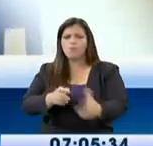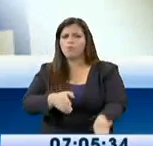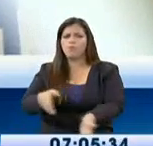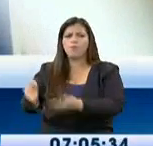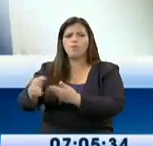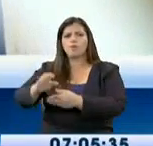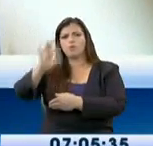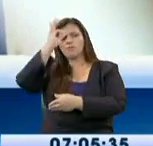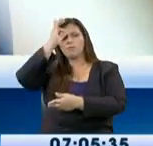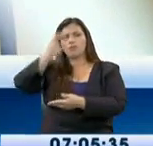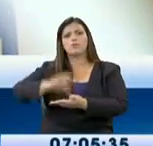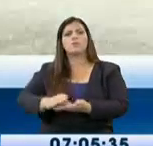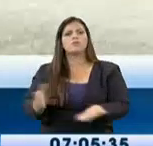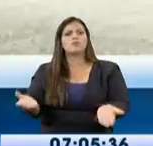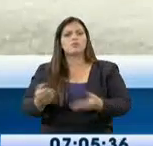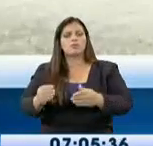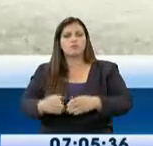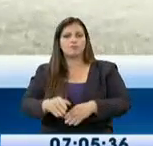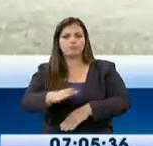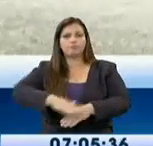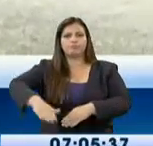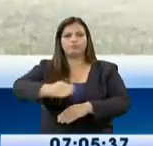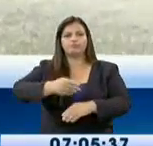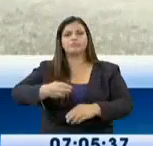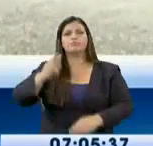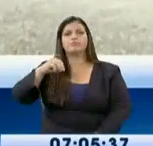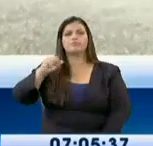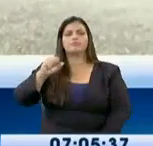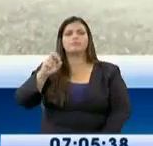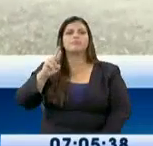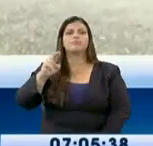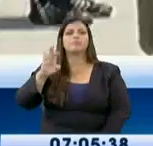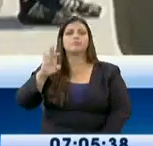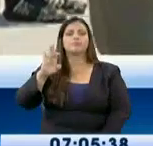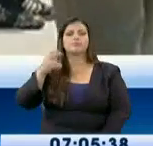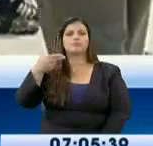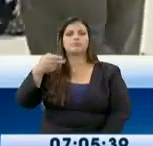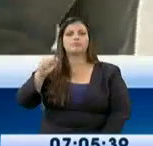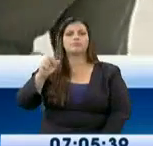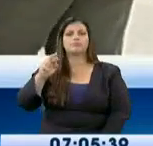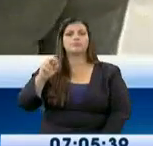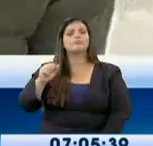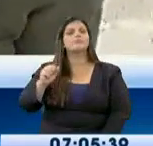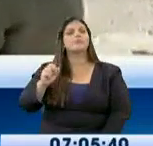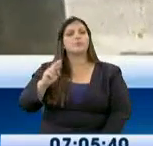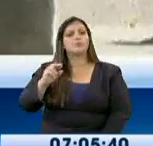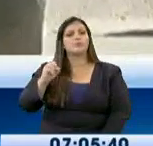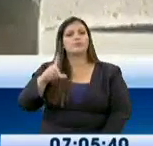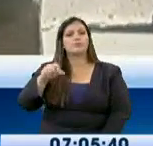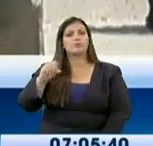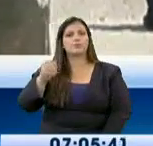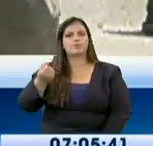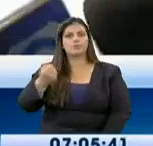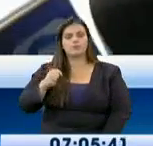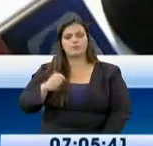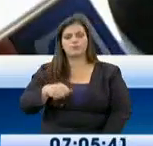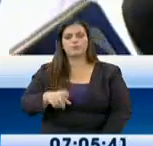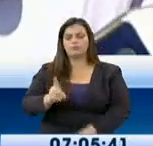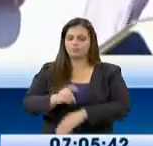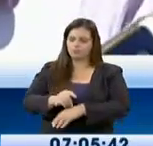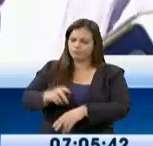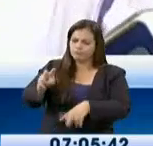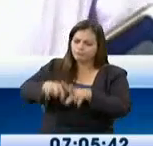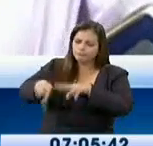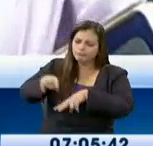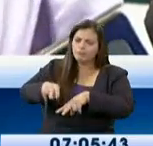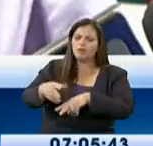se confirmó su fallecimiento. Ahora fiscalía investiga quién o quiénes habrían atentado contra el occiso. Luego las sanciones. Sé de que